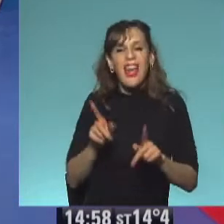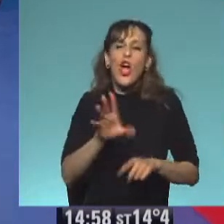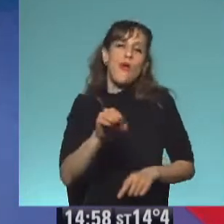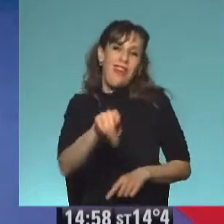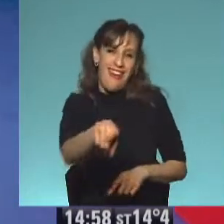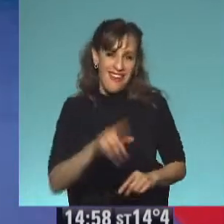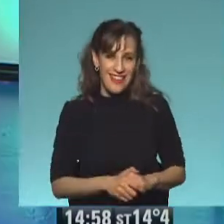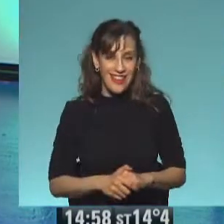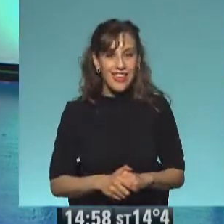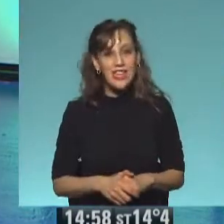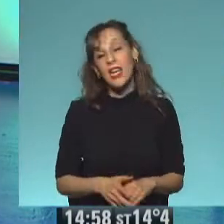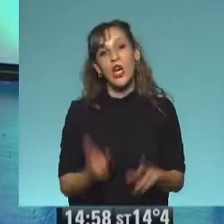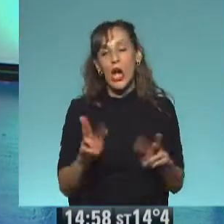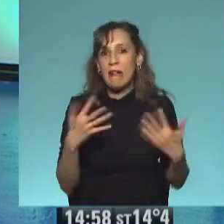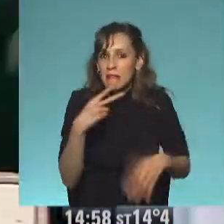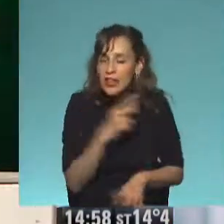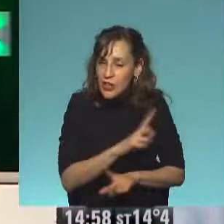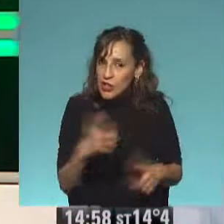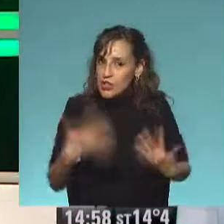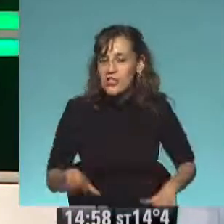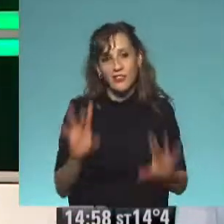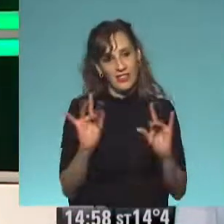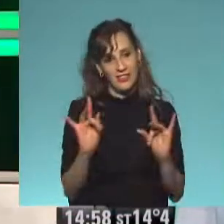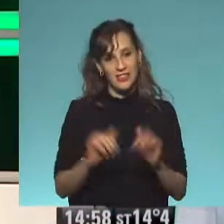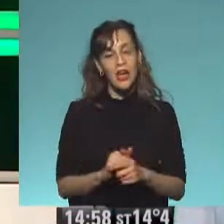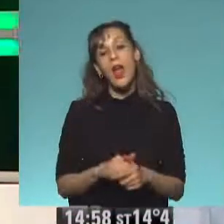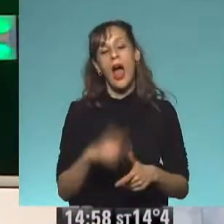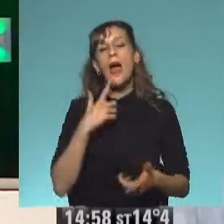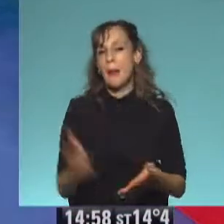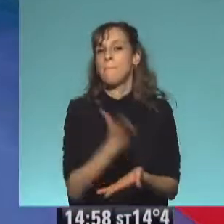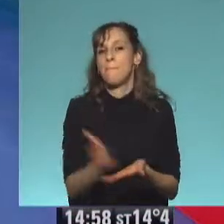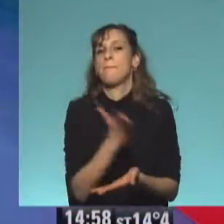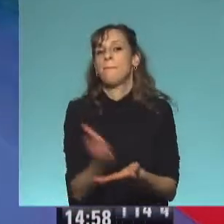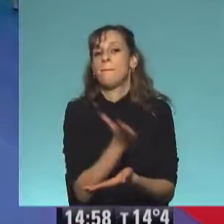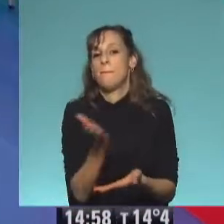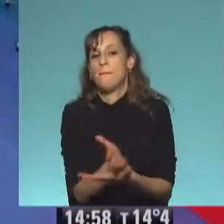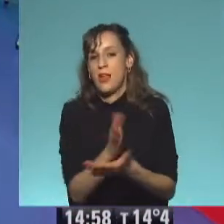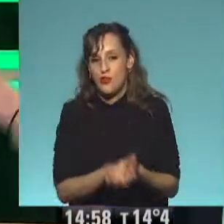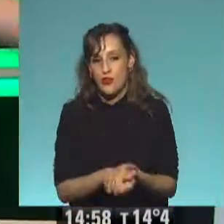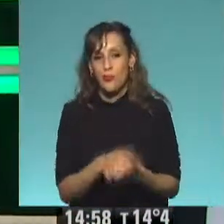a la noto que ver deportiva siempre vamos rafa